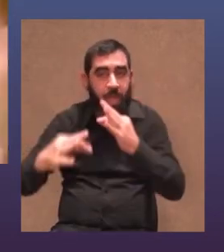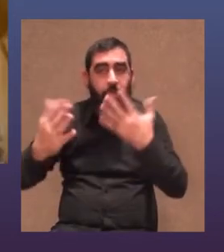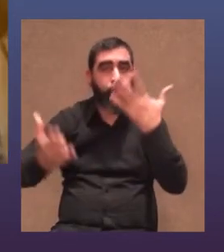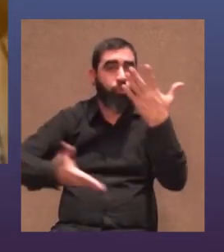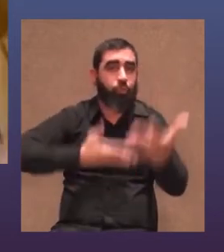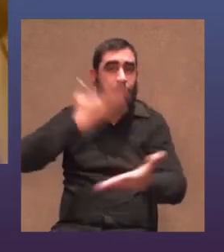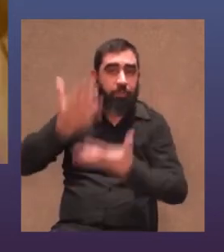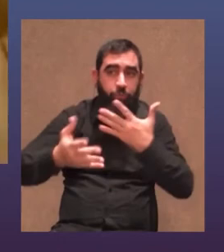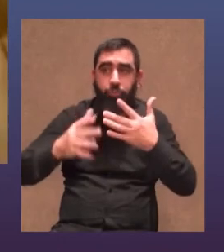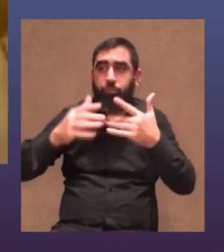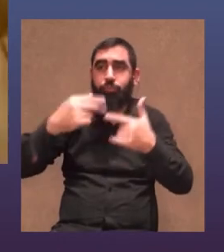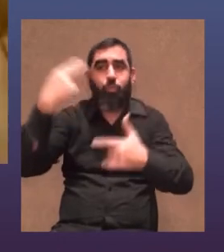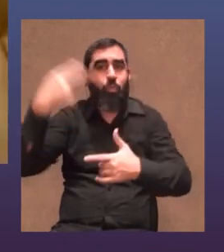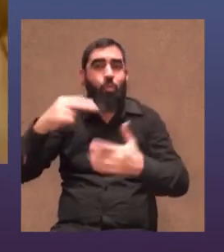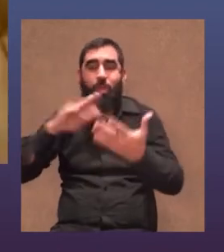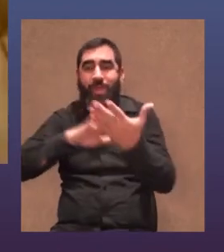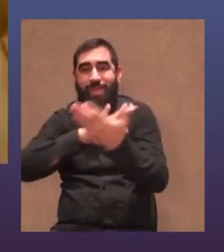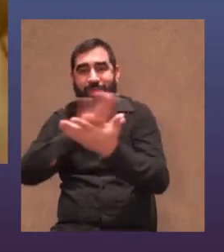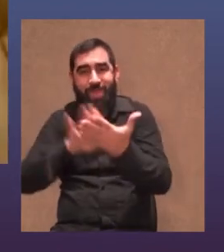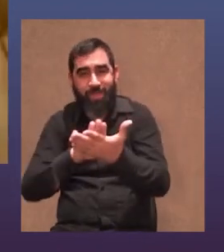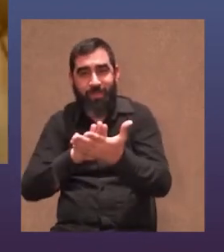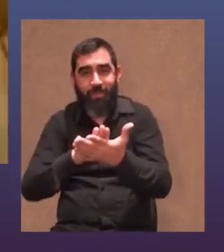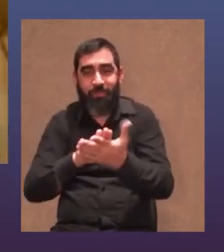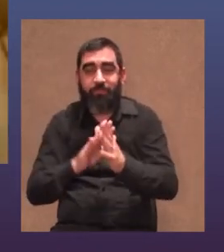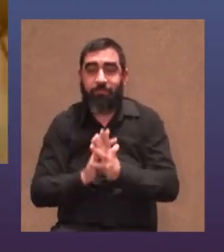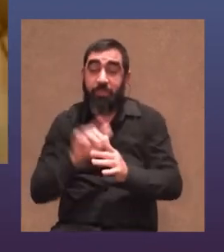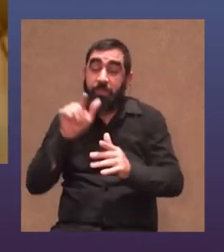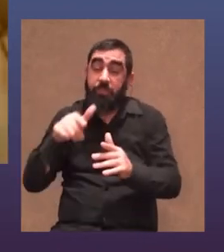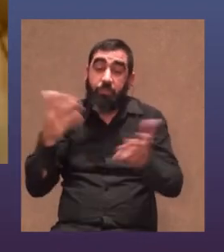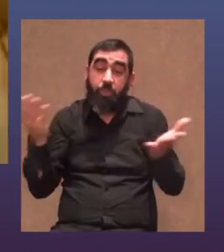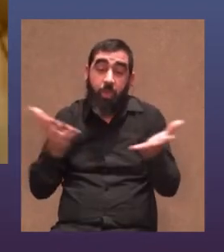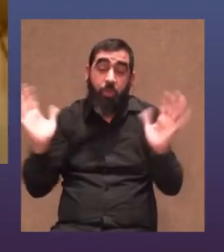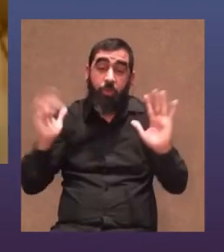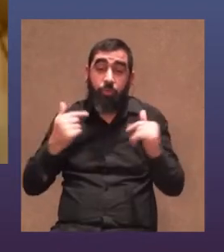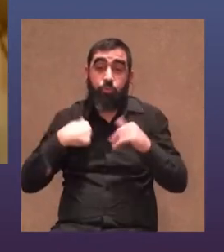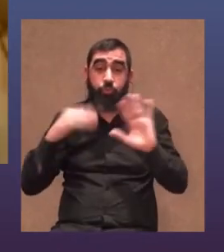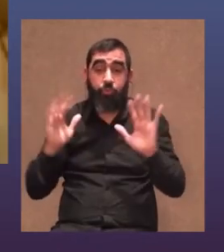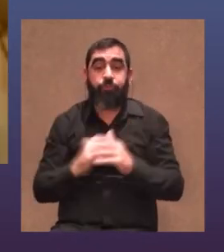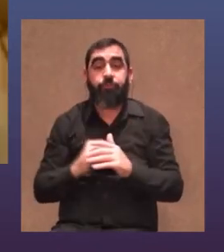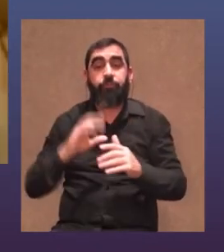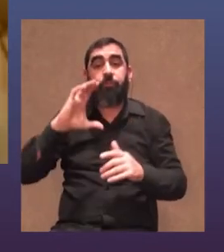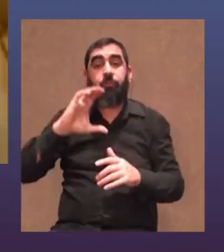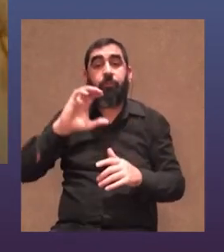a un teatro, ni a nada. Eso. Totalmente. Sí. ¿Claudia?